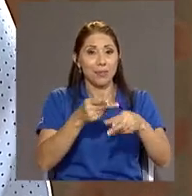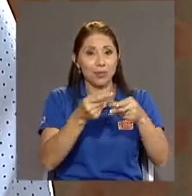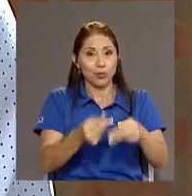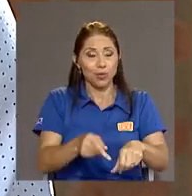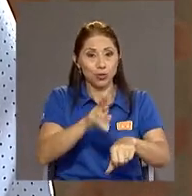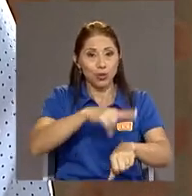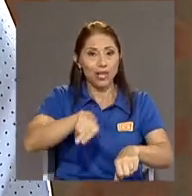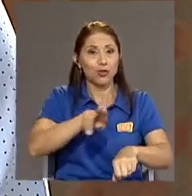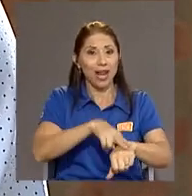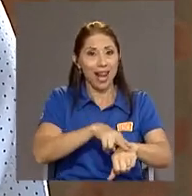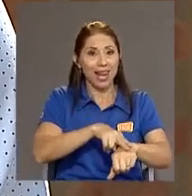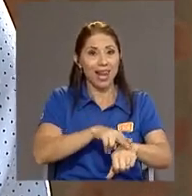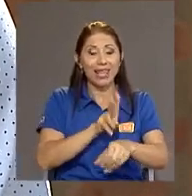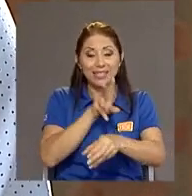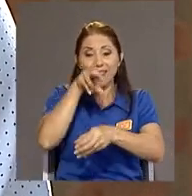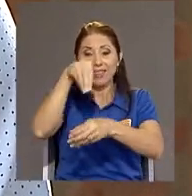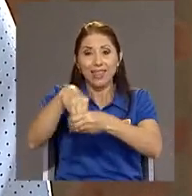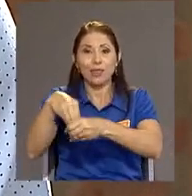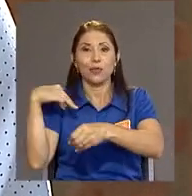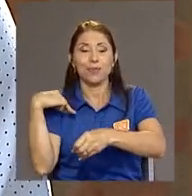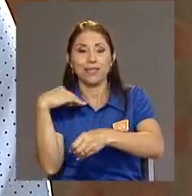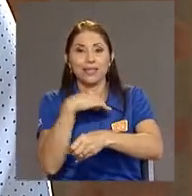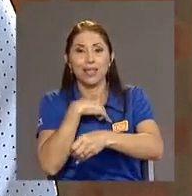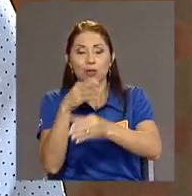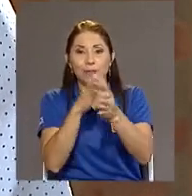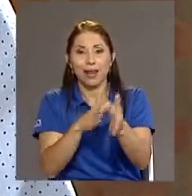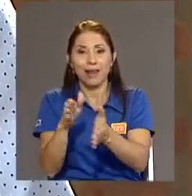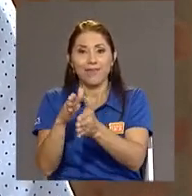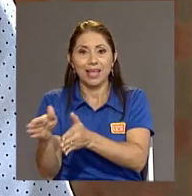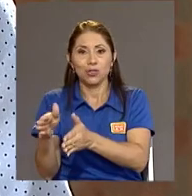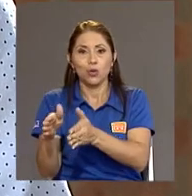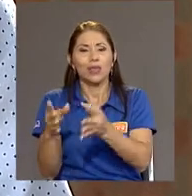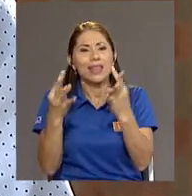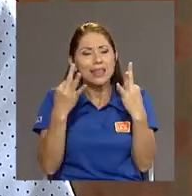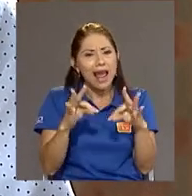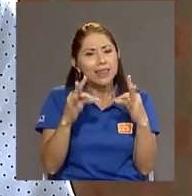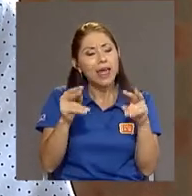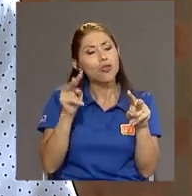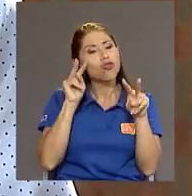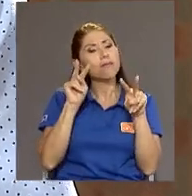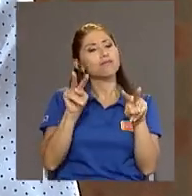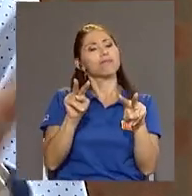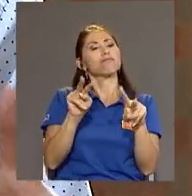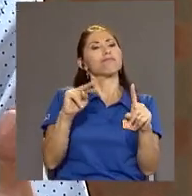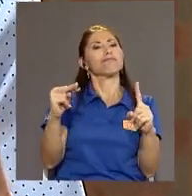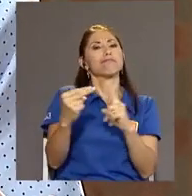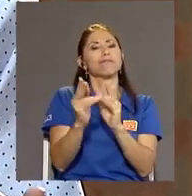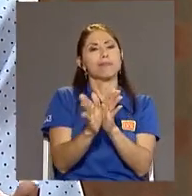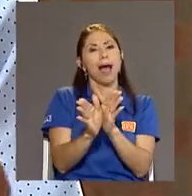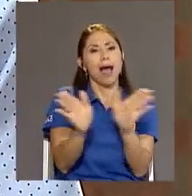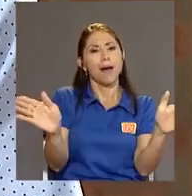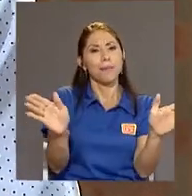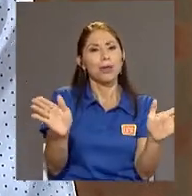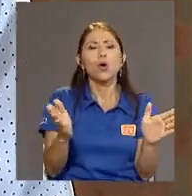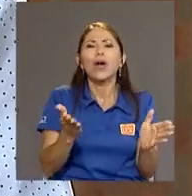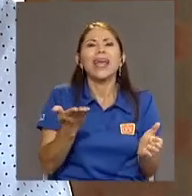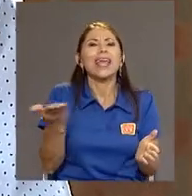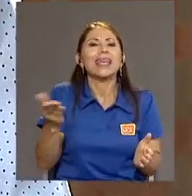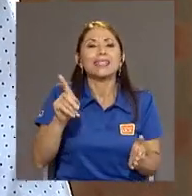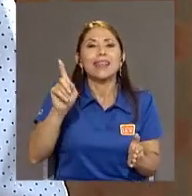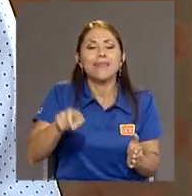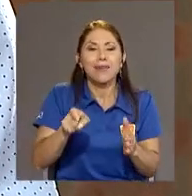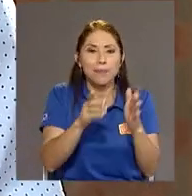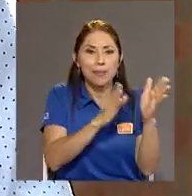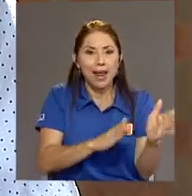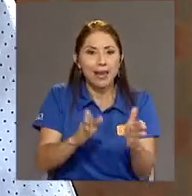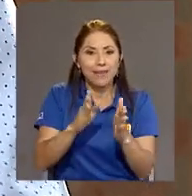está ubicada en el Ministerio de Planificación, tratando de tener un panorama amplio sobre lo que se debía planificar y sobre lo que se